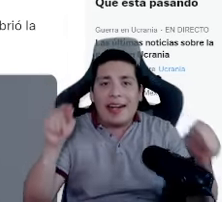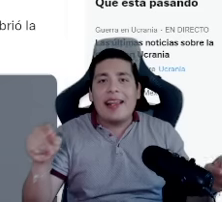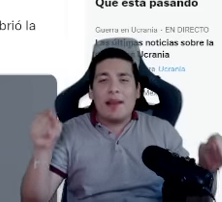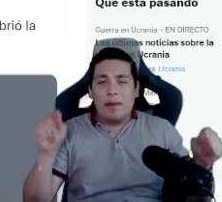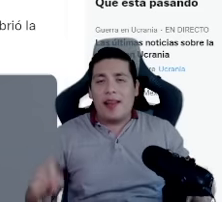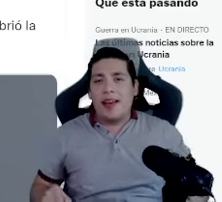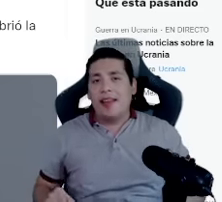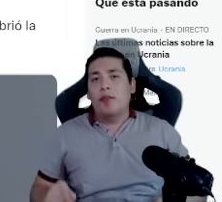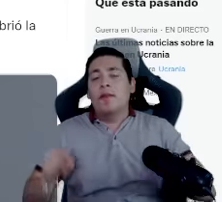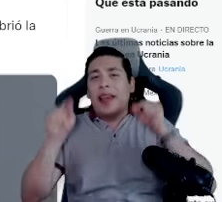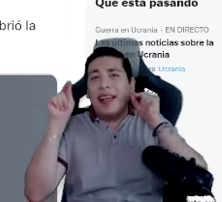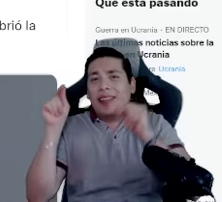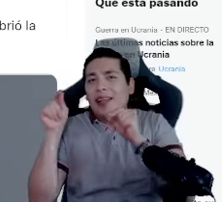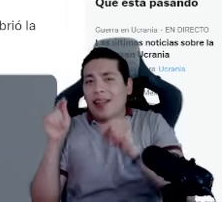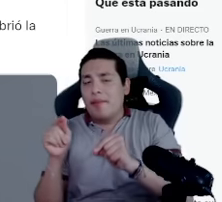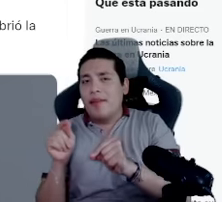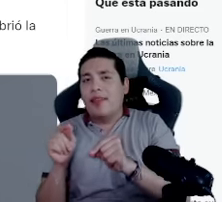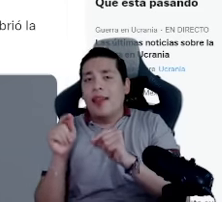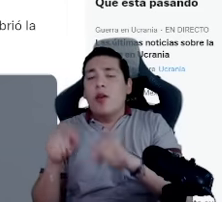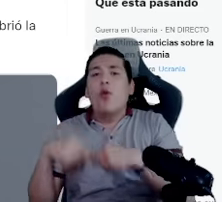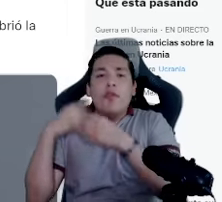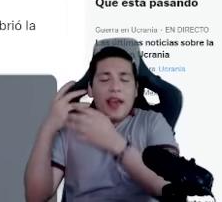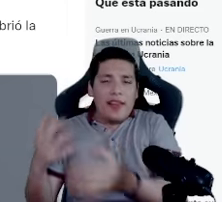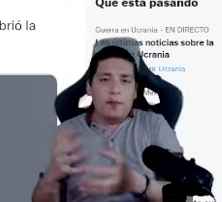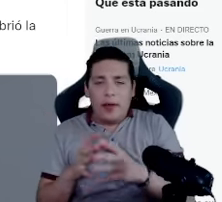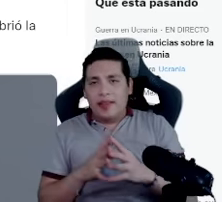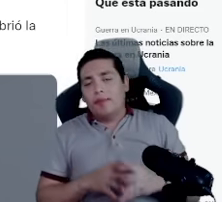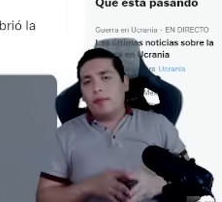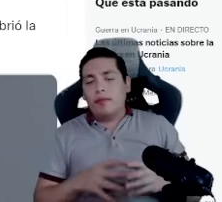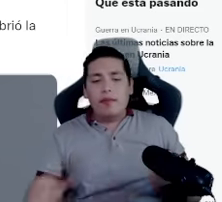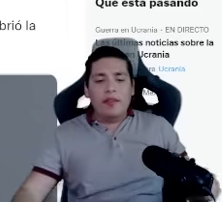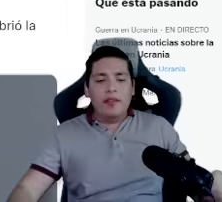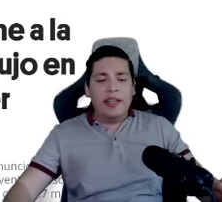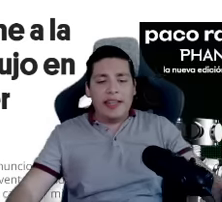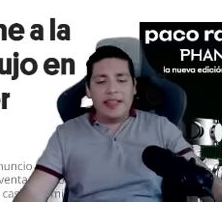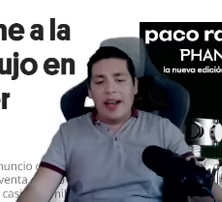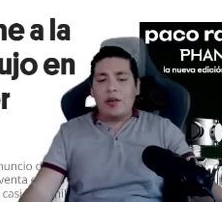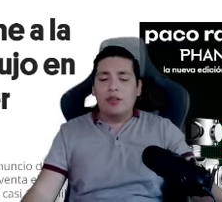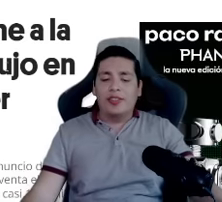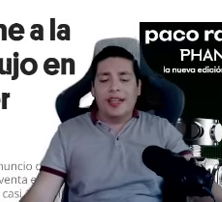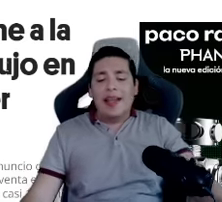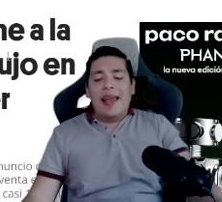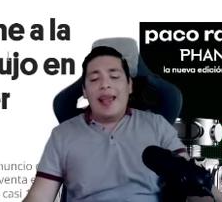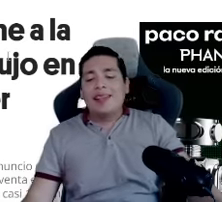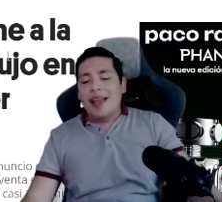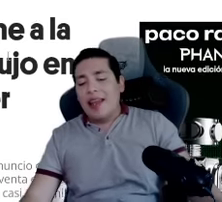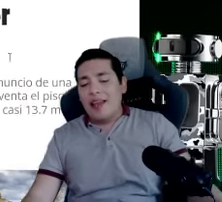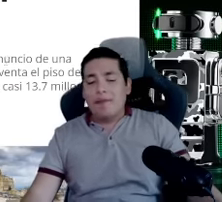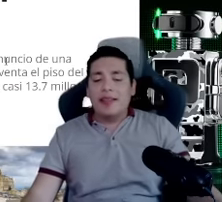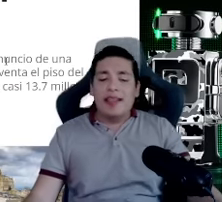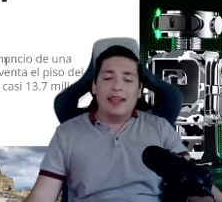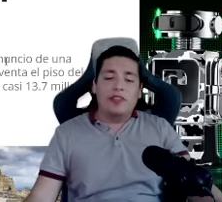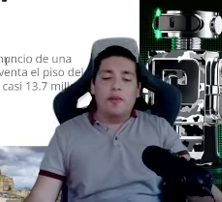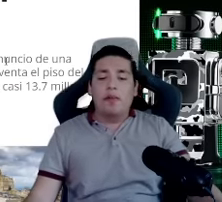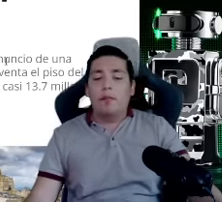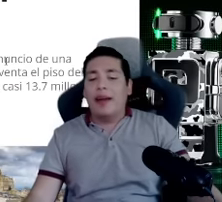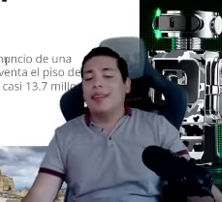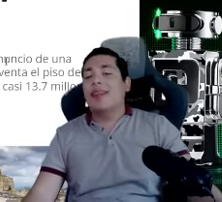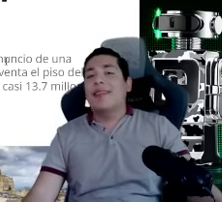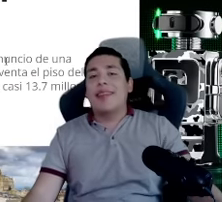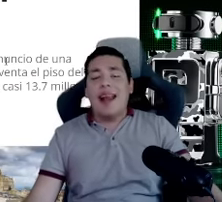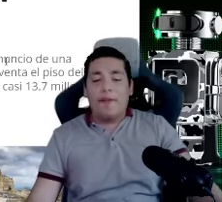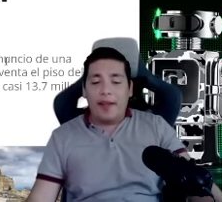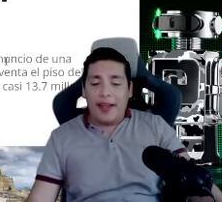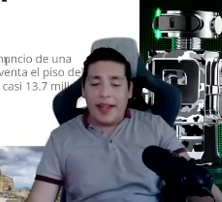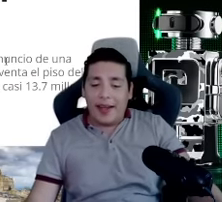Enrique Peña Nieto exactamente Un día después de que se diera a conocer esta investigación por